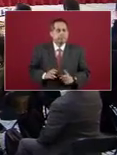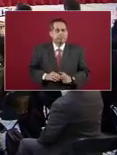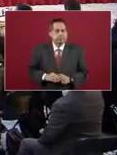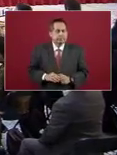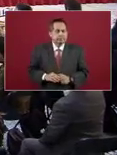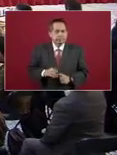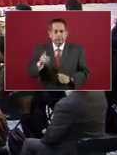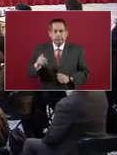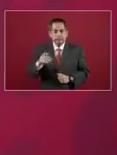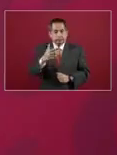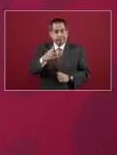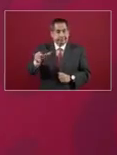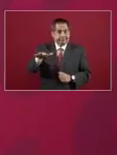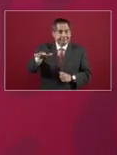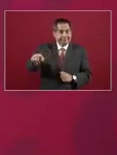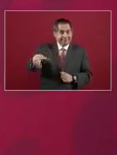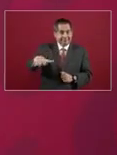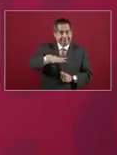al campo de